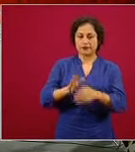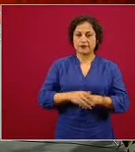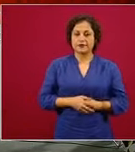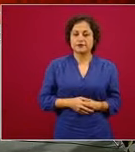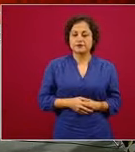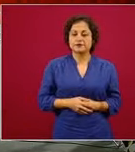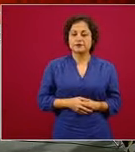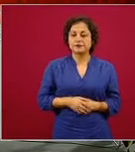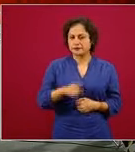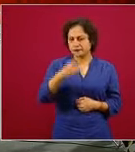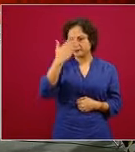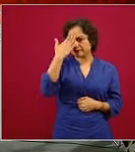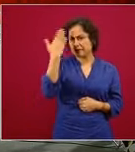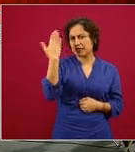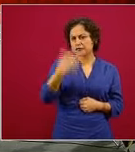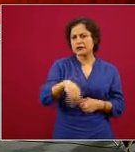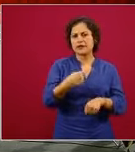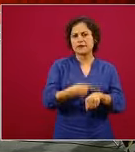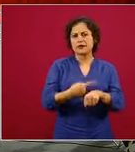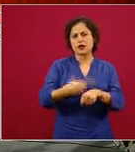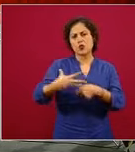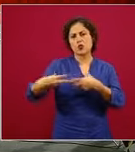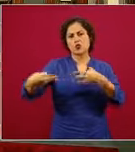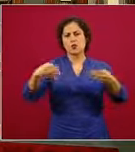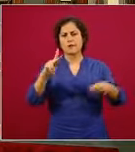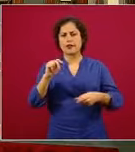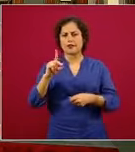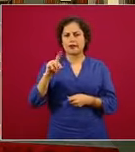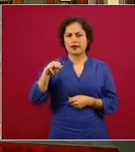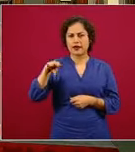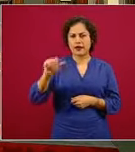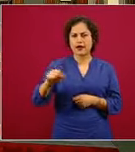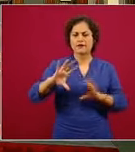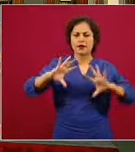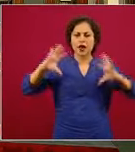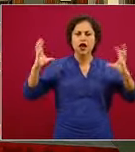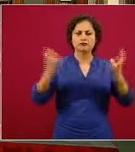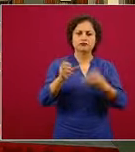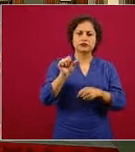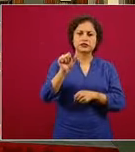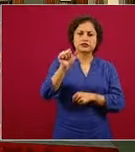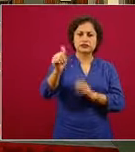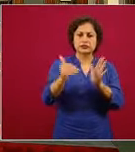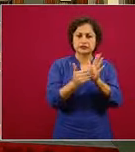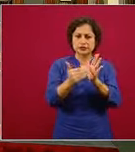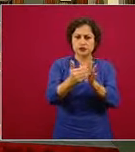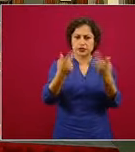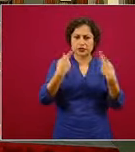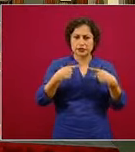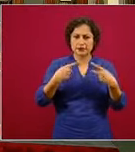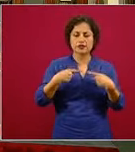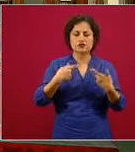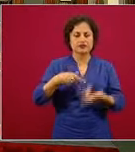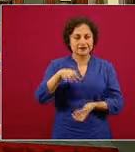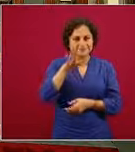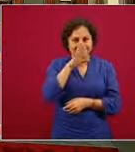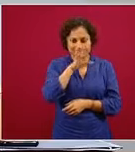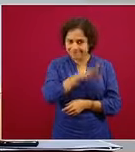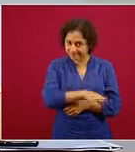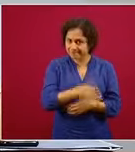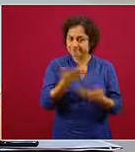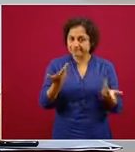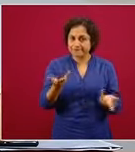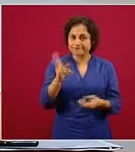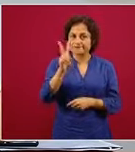La pandemia, como sabemos todos, ha afectado a más de 16 millones de humanos y estaremos de acuerdo todos